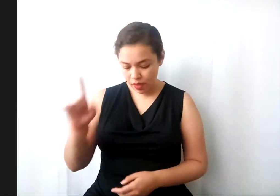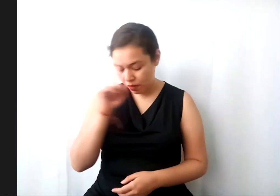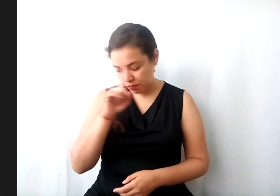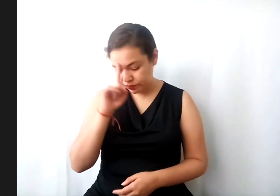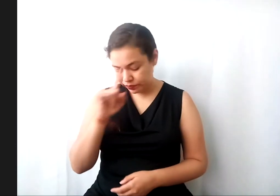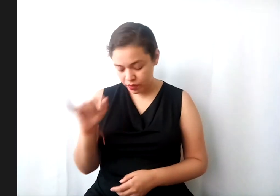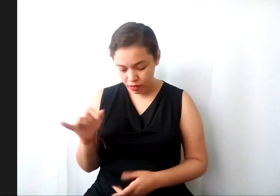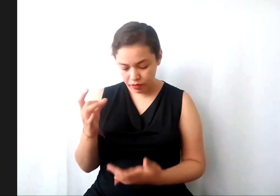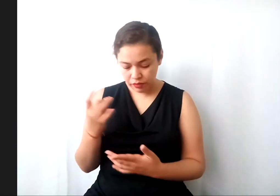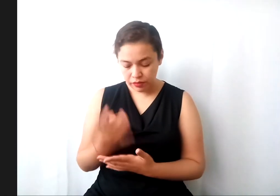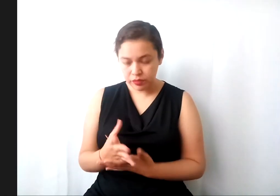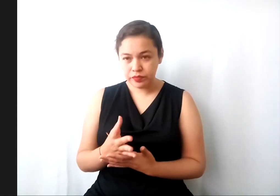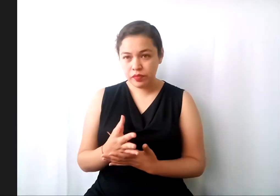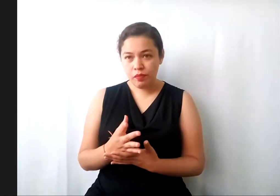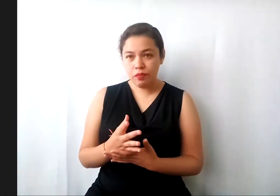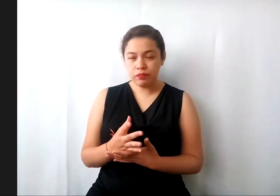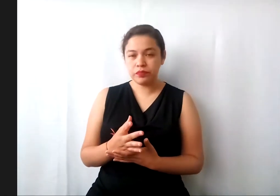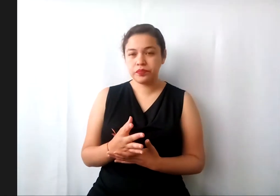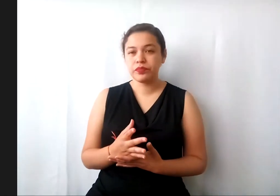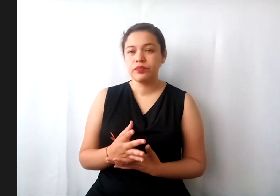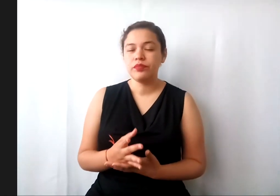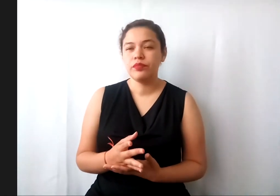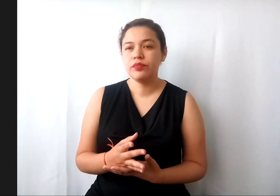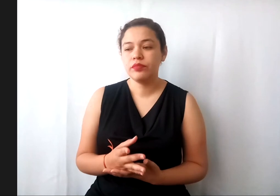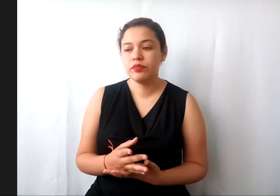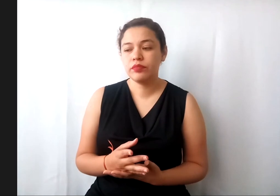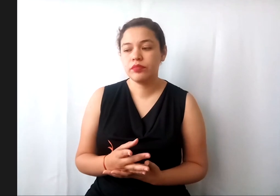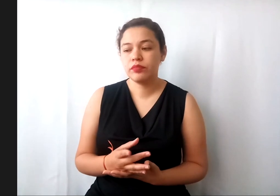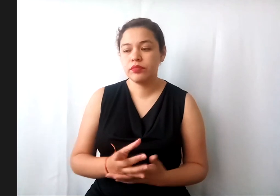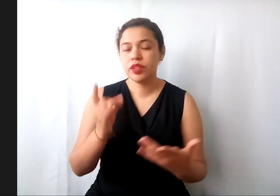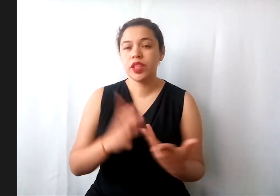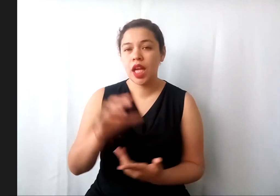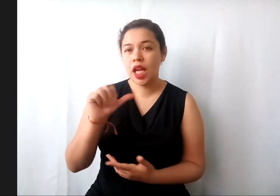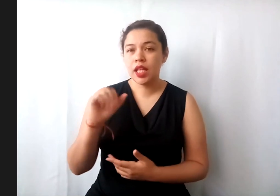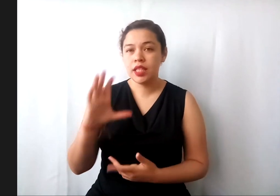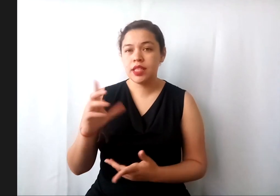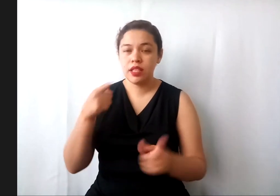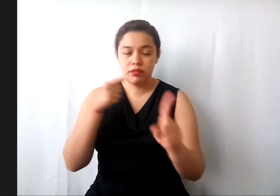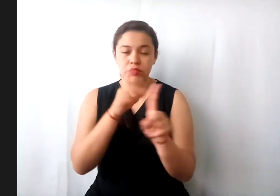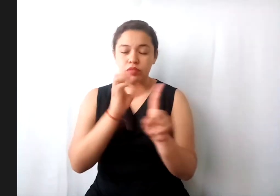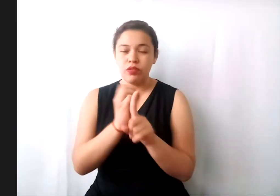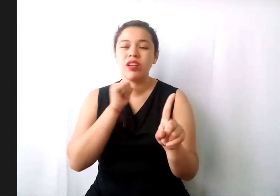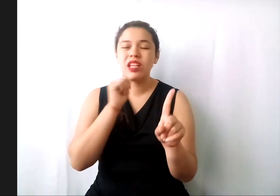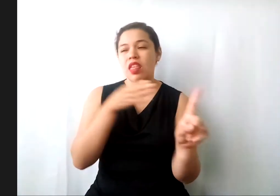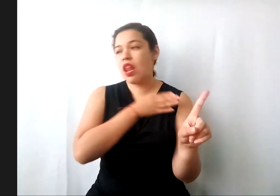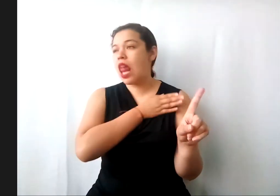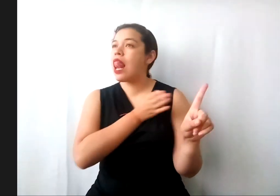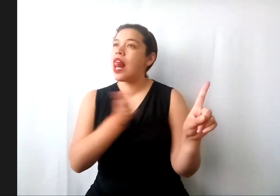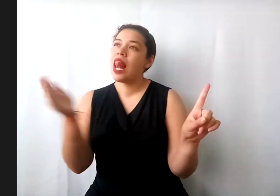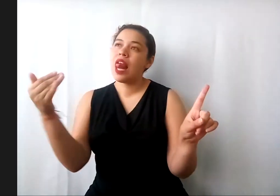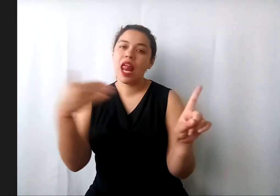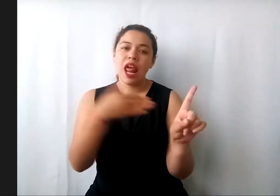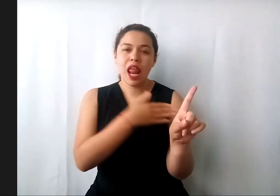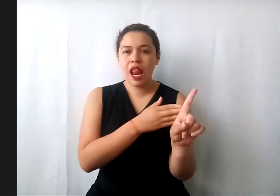dejar realmente a lo que hacen la asociación. Gracias.